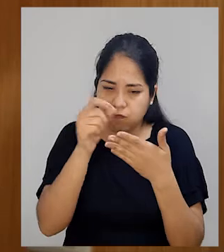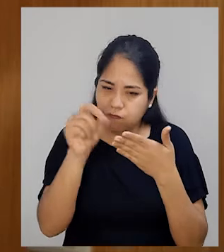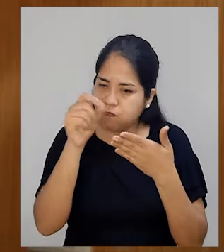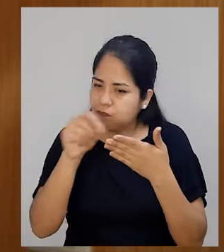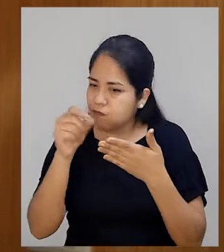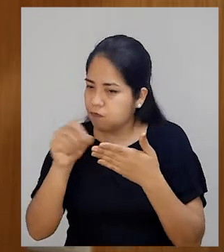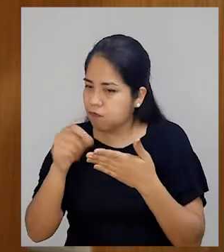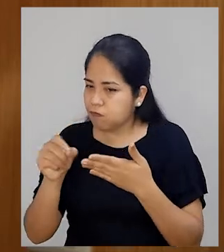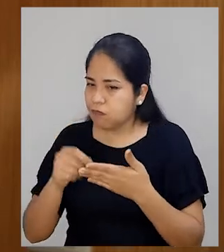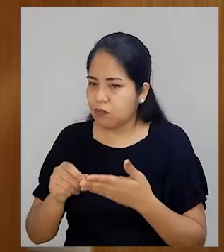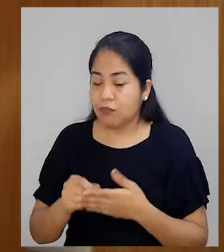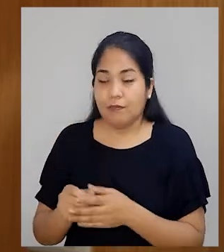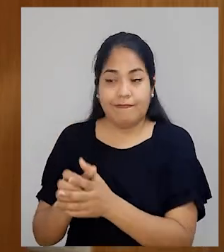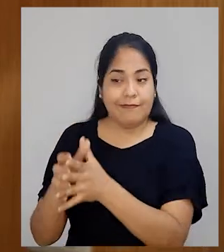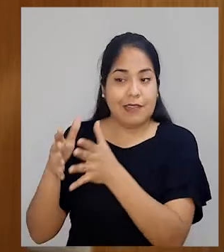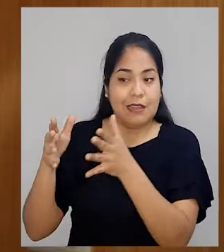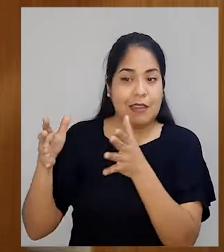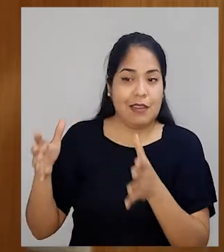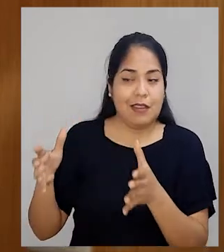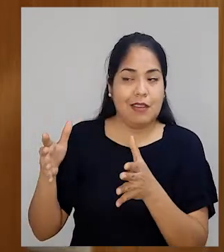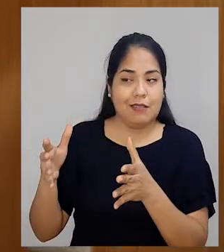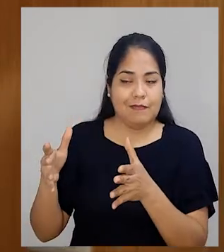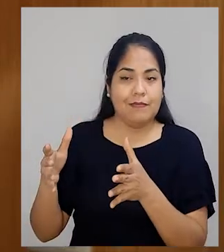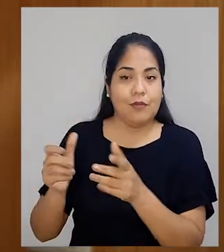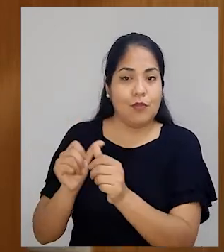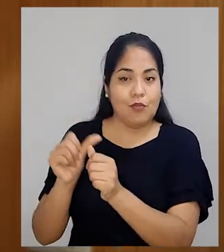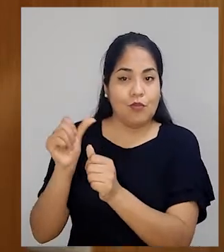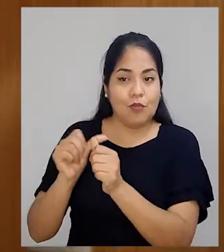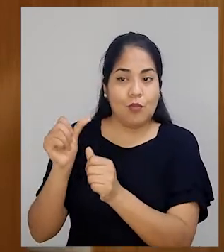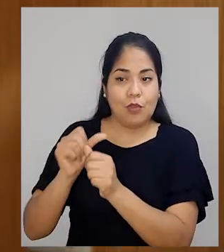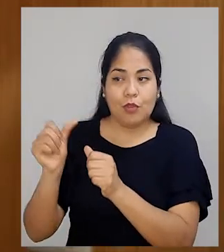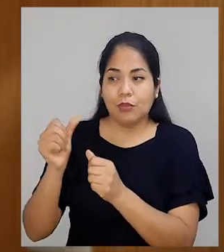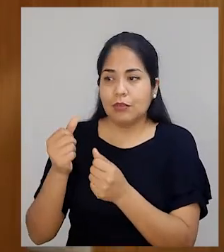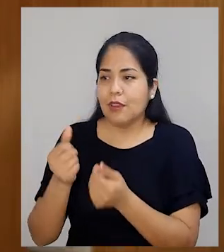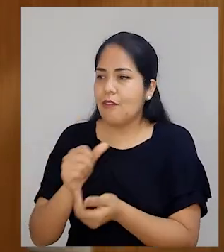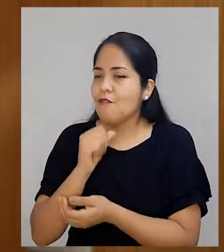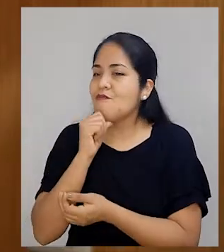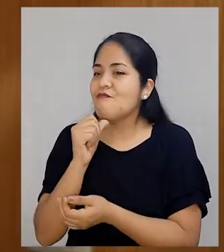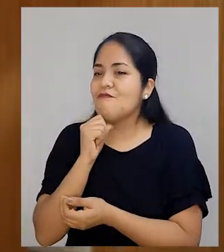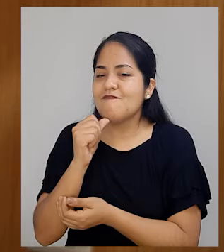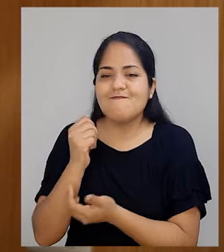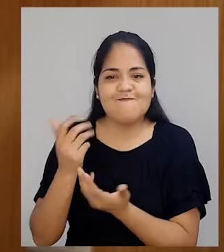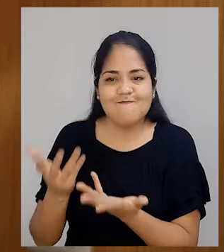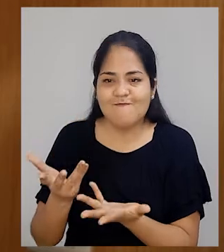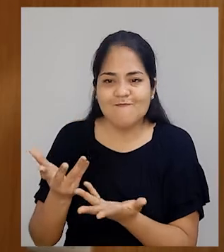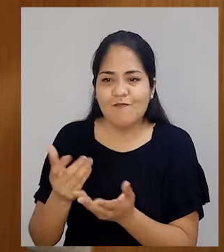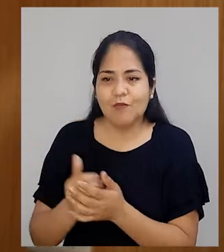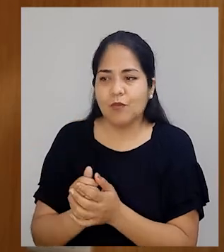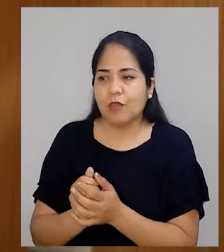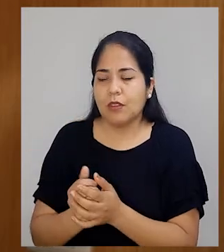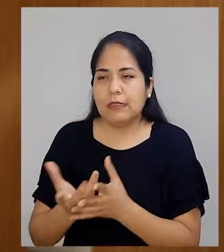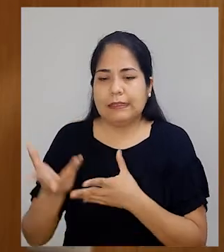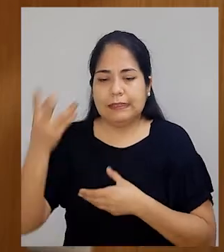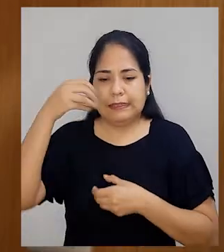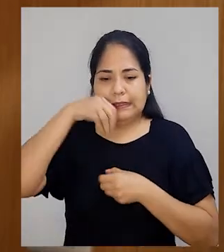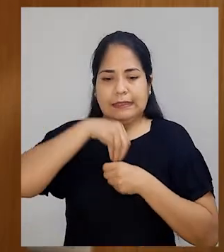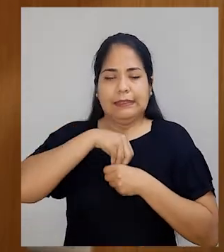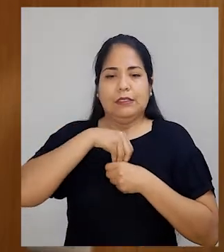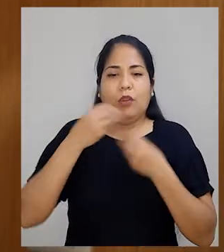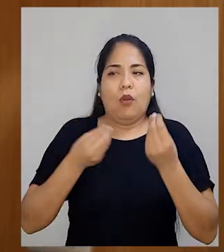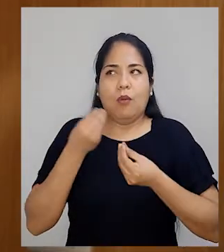realizadas se revela, ¿no?, que hay un grueso, ¿no?, importante de empleadores que todavía no